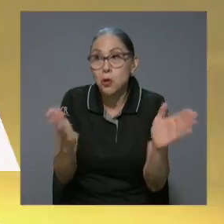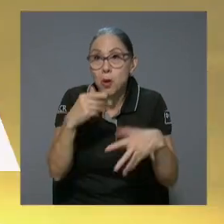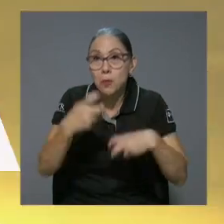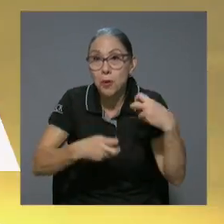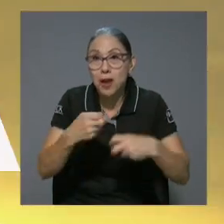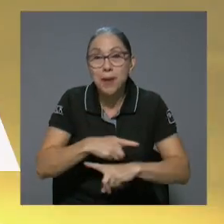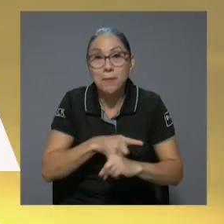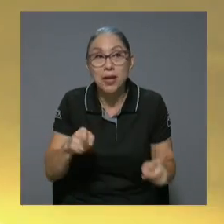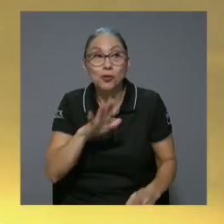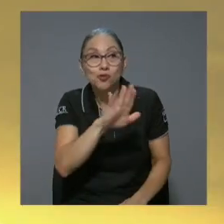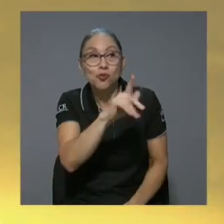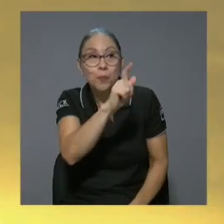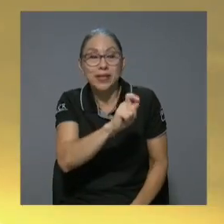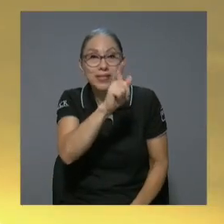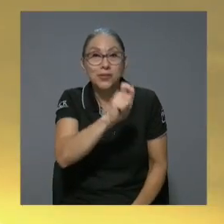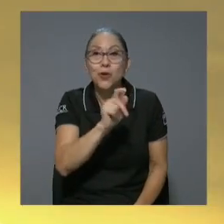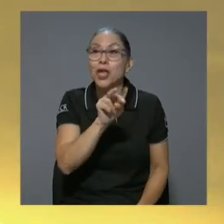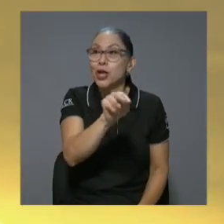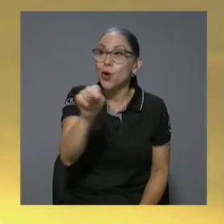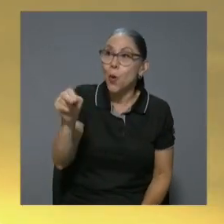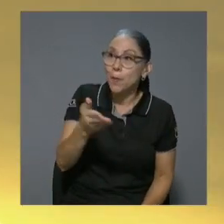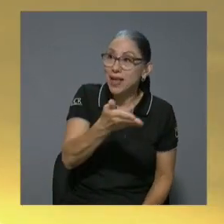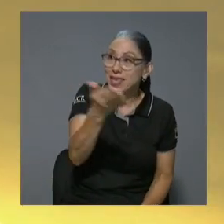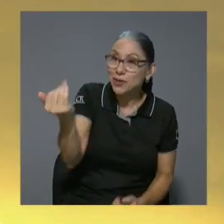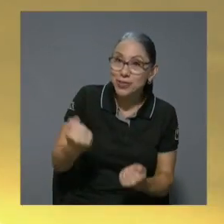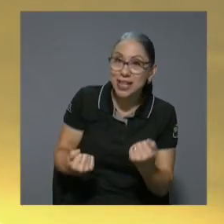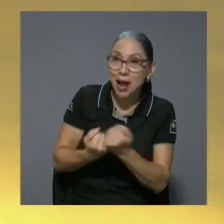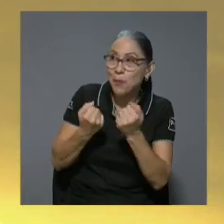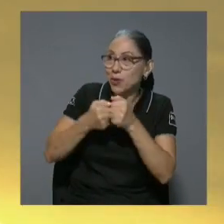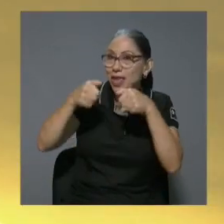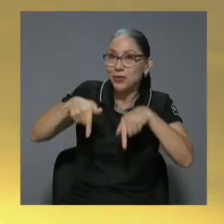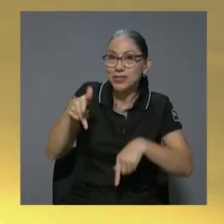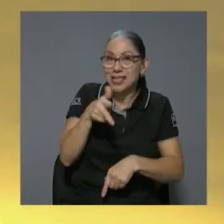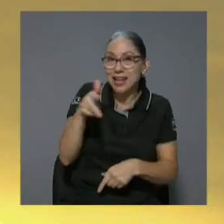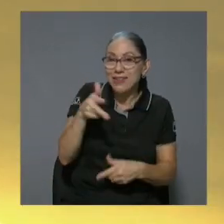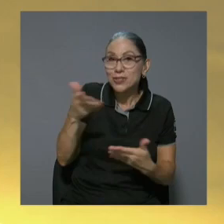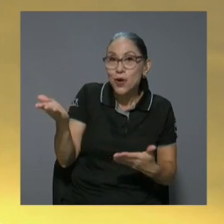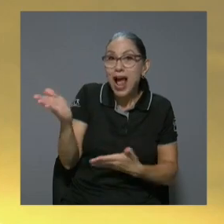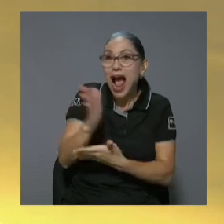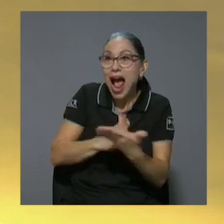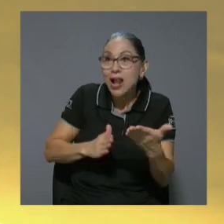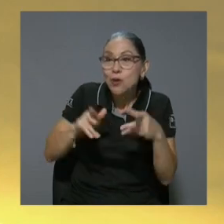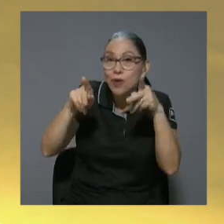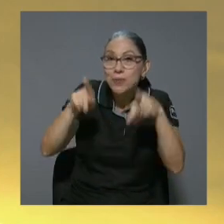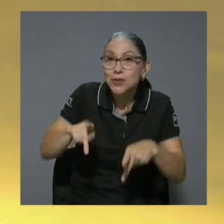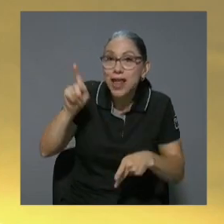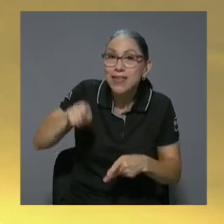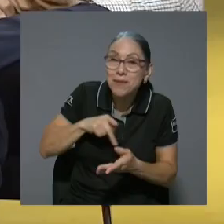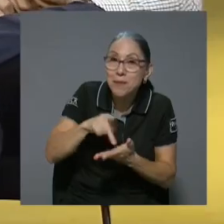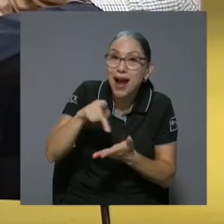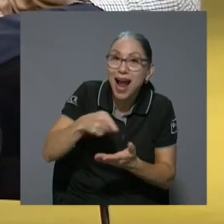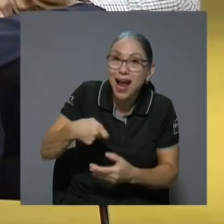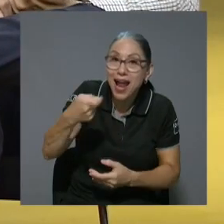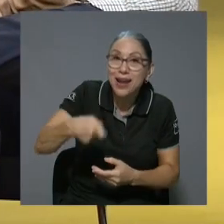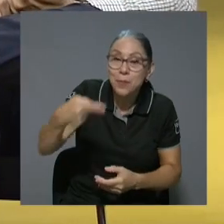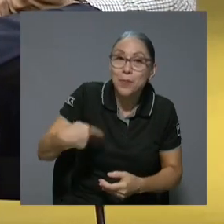los compañeros que están apoyándonos en esta grabación, claro, alguien tiene que pagarla. Sí, y además vamos a